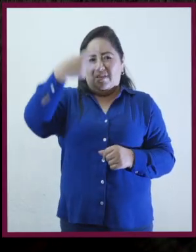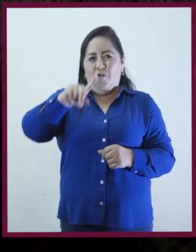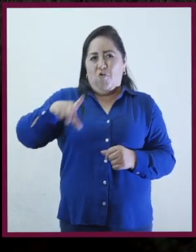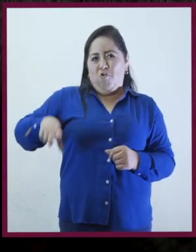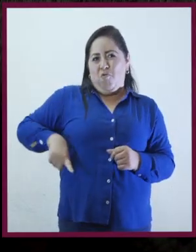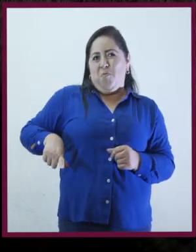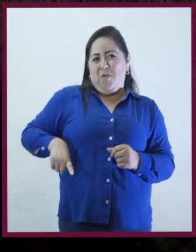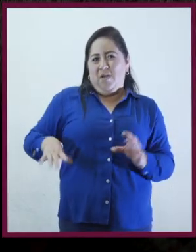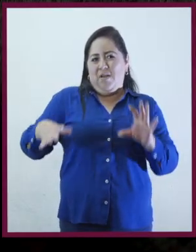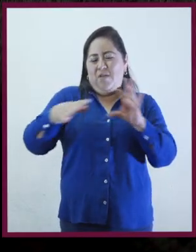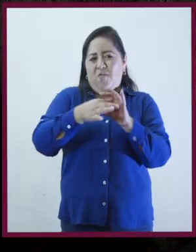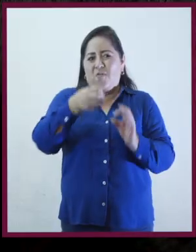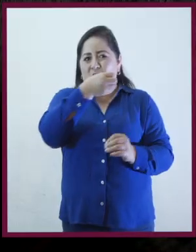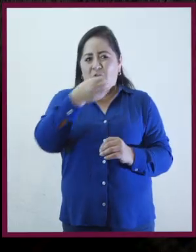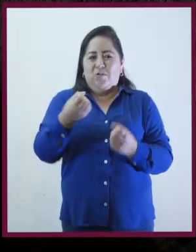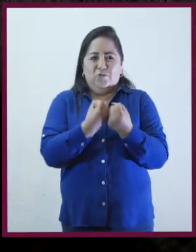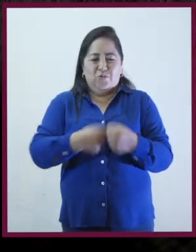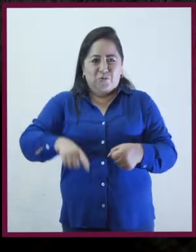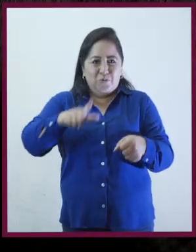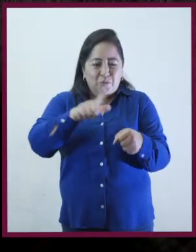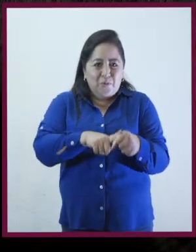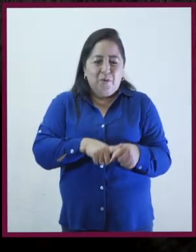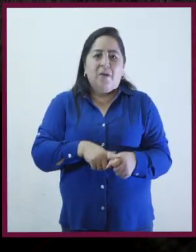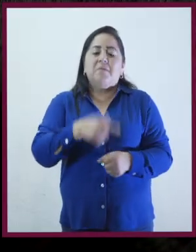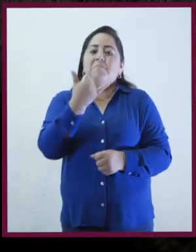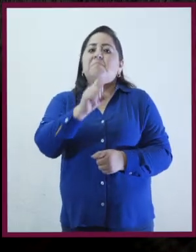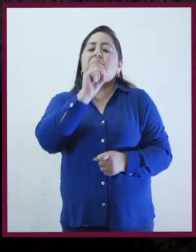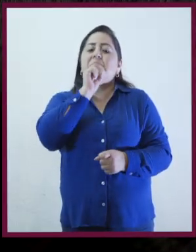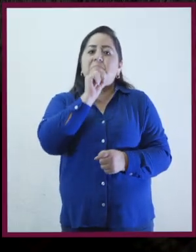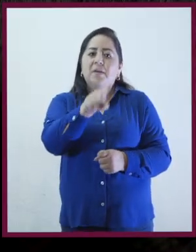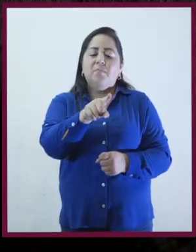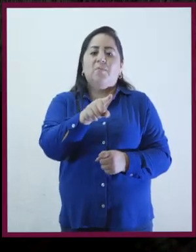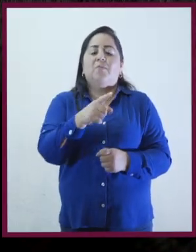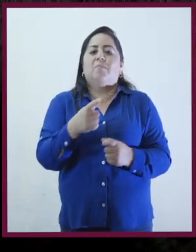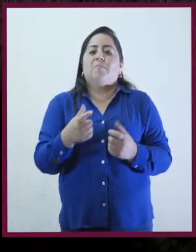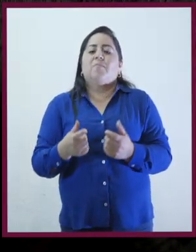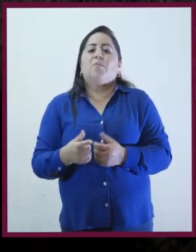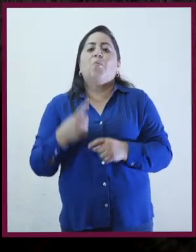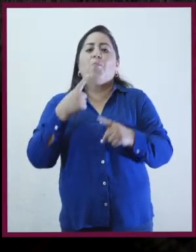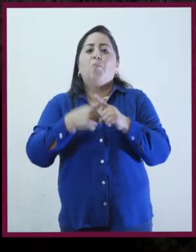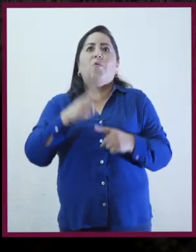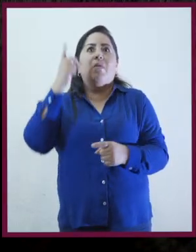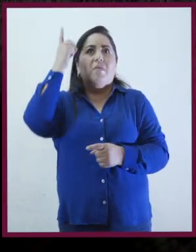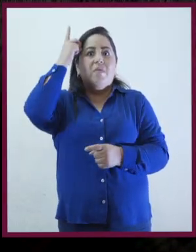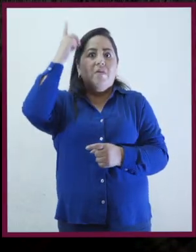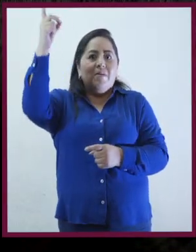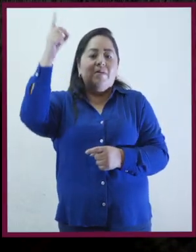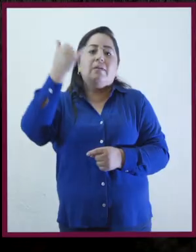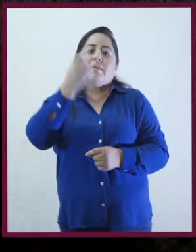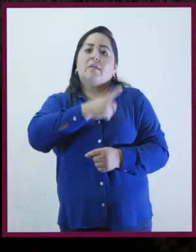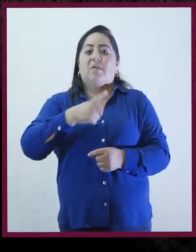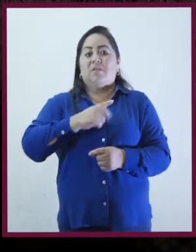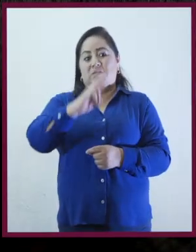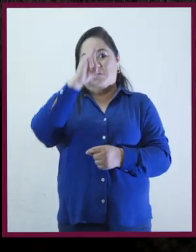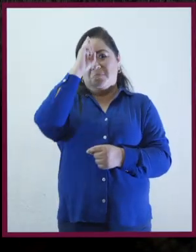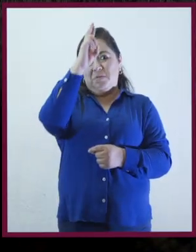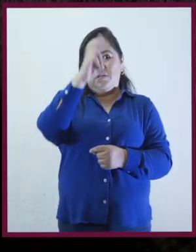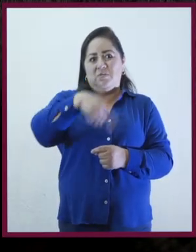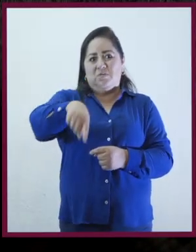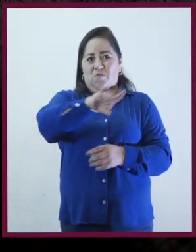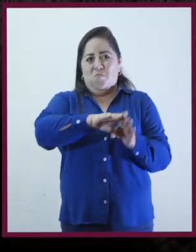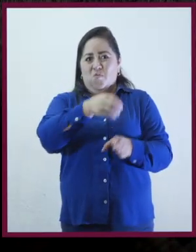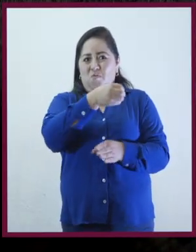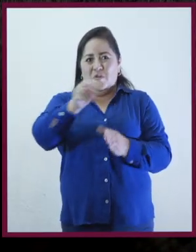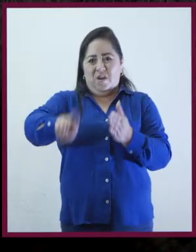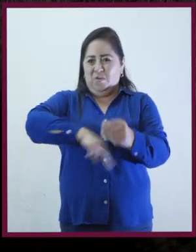un orden social que había estado establecido por Dios y que había que respetar este orden